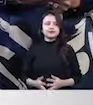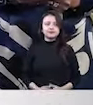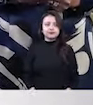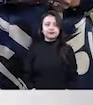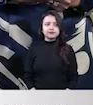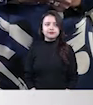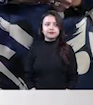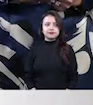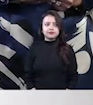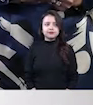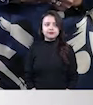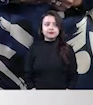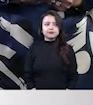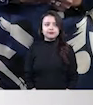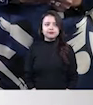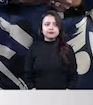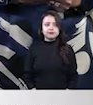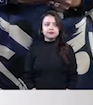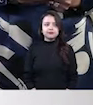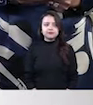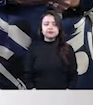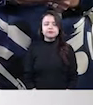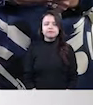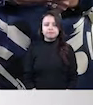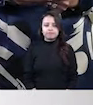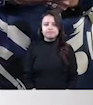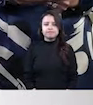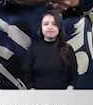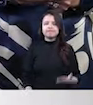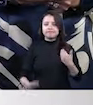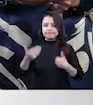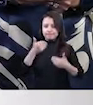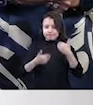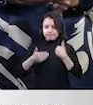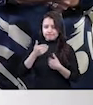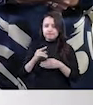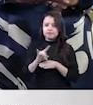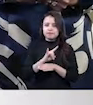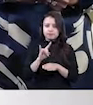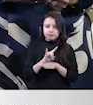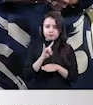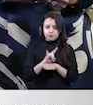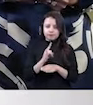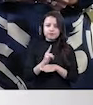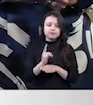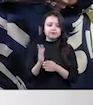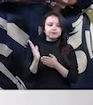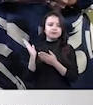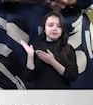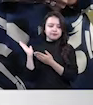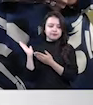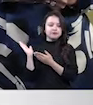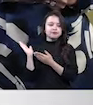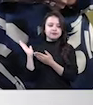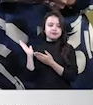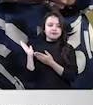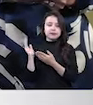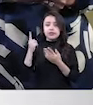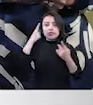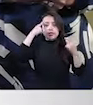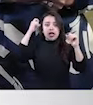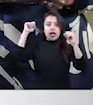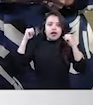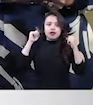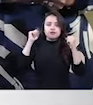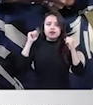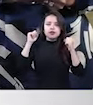las contamos, de este paciente usuario que desesperado se